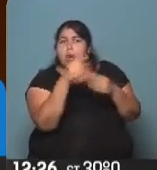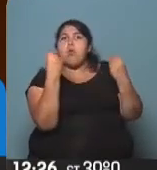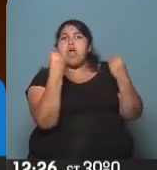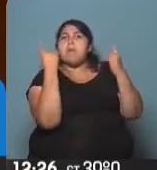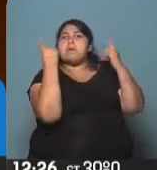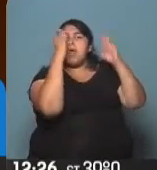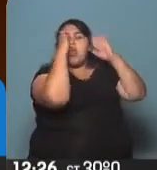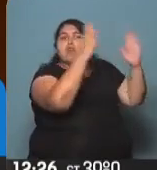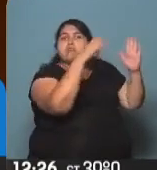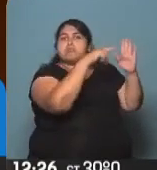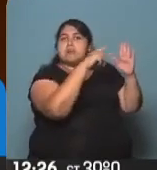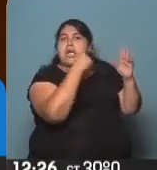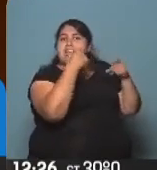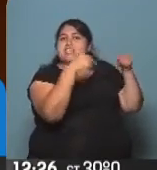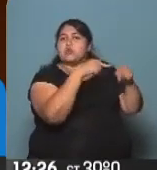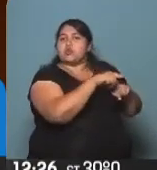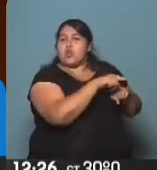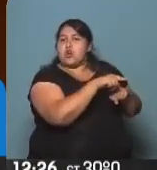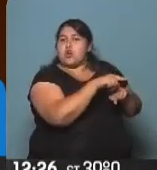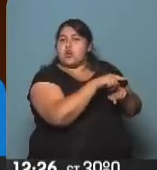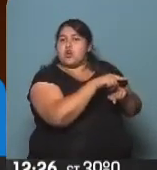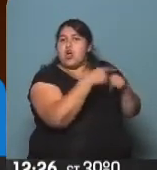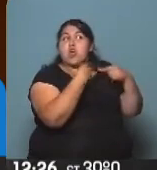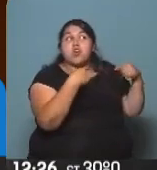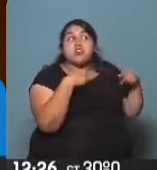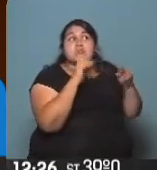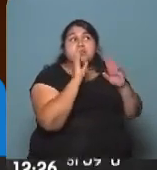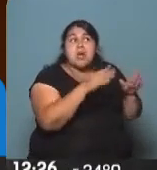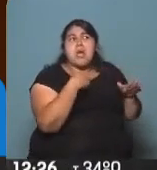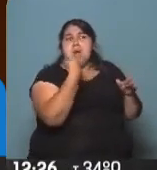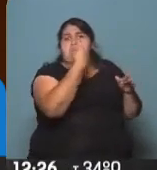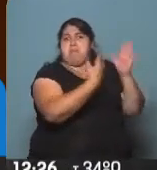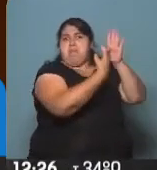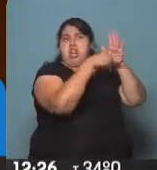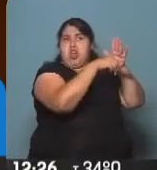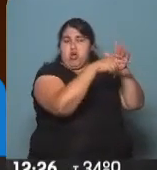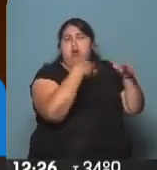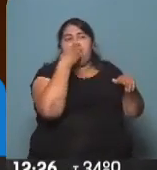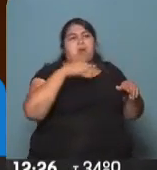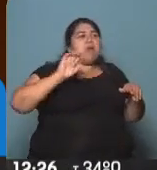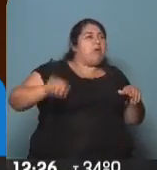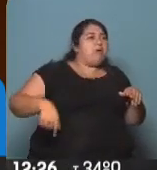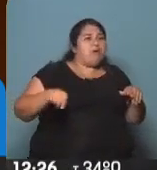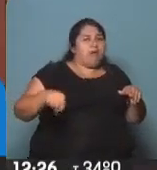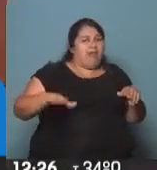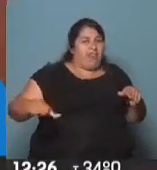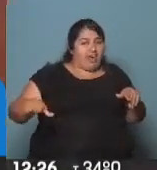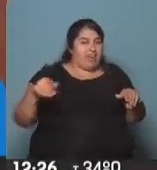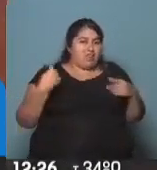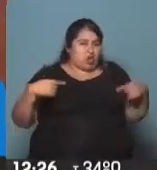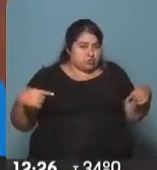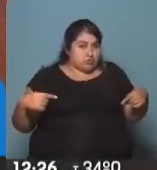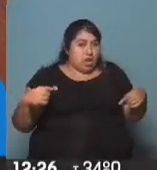institucionalidad. Prima aquello donde yo estoy que las personas. Entonces, ni las víctimas son tenidas en cuenta y aquel que comete